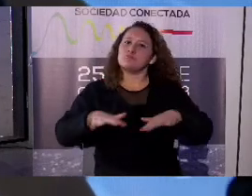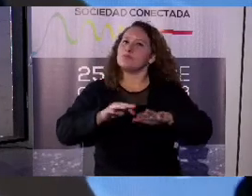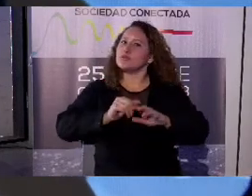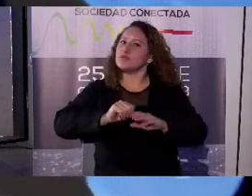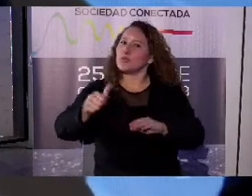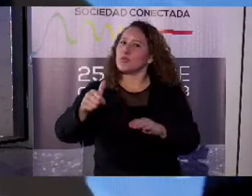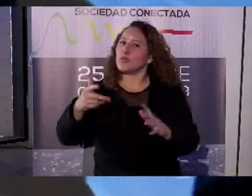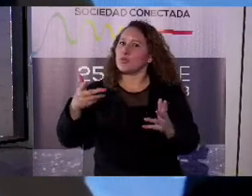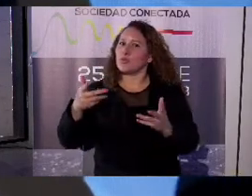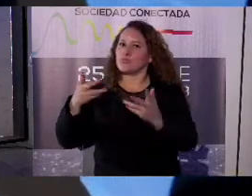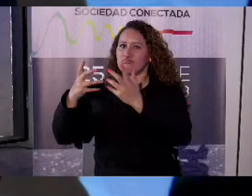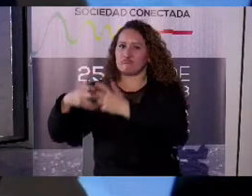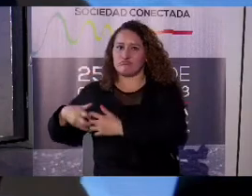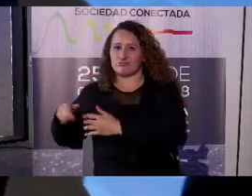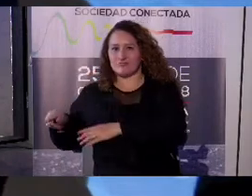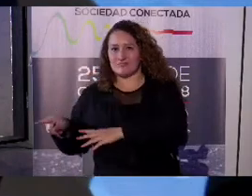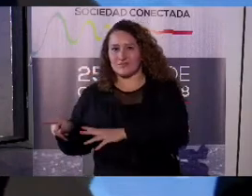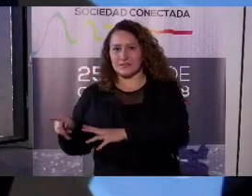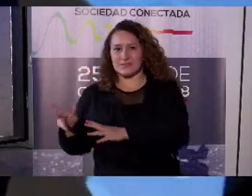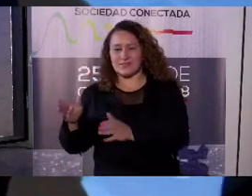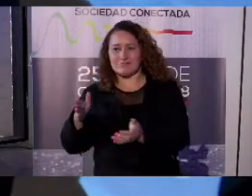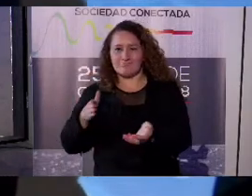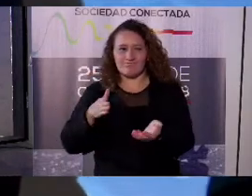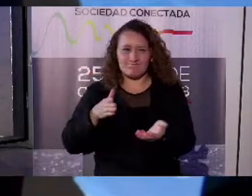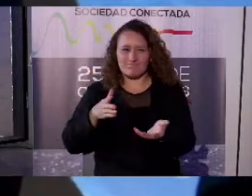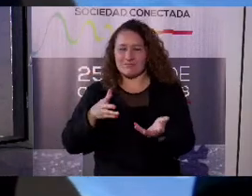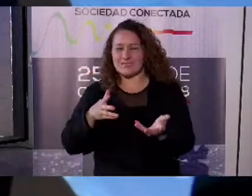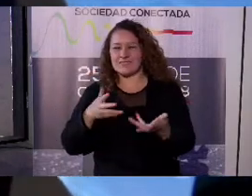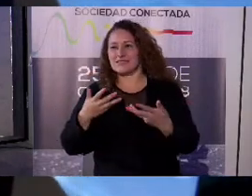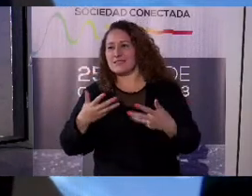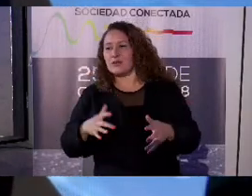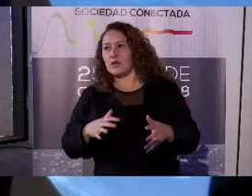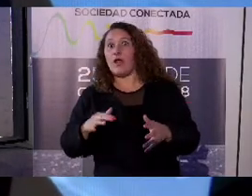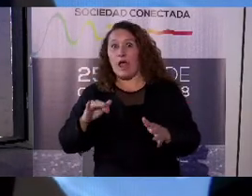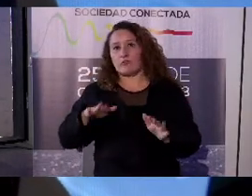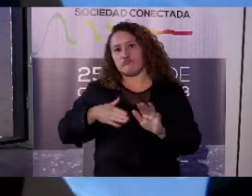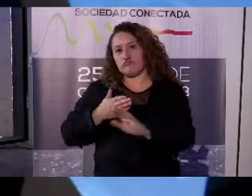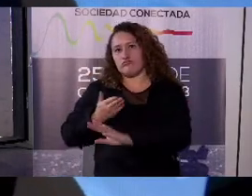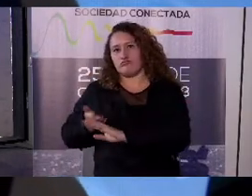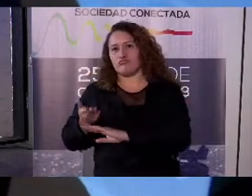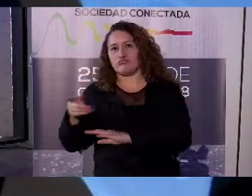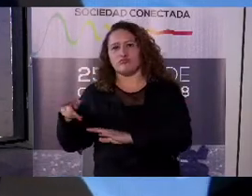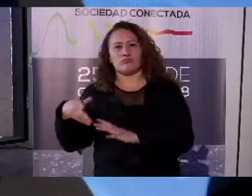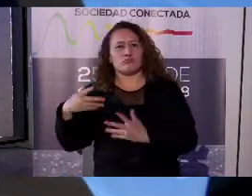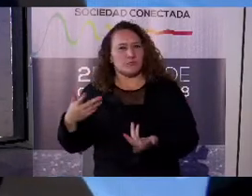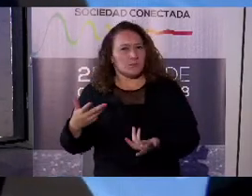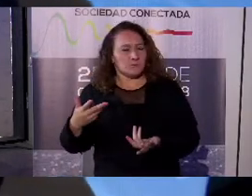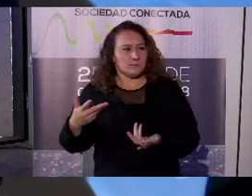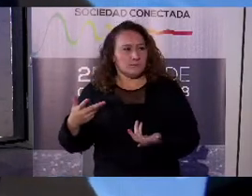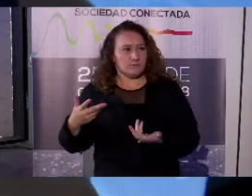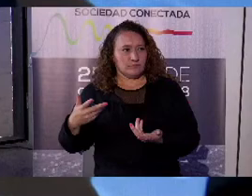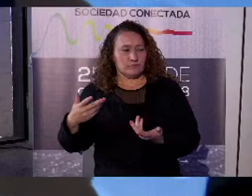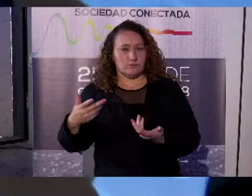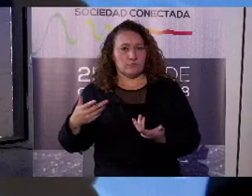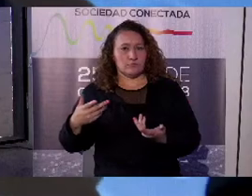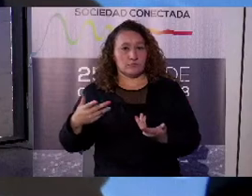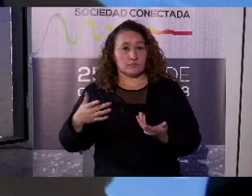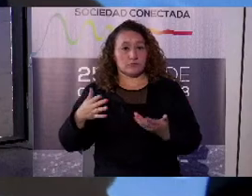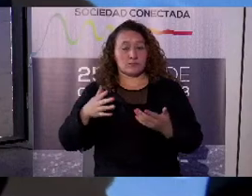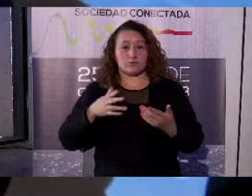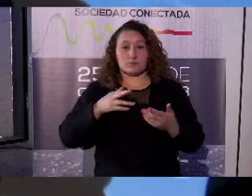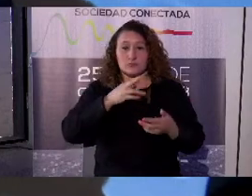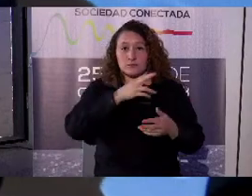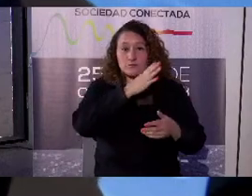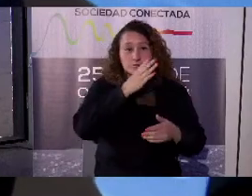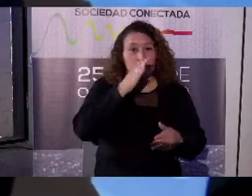operadores tampoco le eh sea apetecido eh poner infraestructura lo que estamos proponiendo es eh la entrada de operadores móviles Rurales de